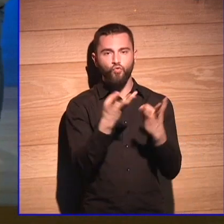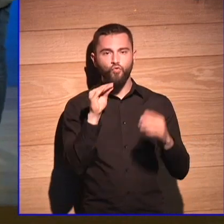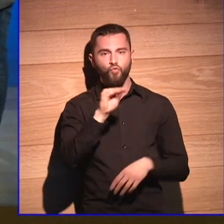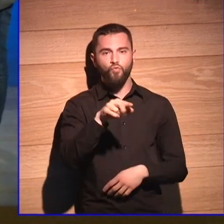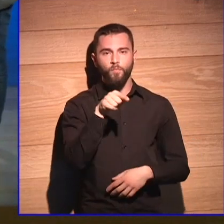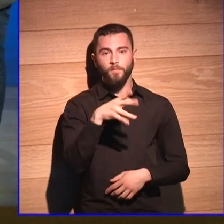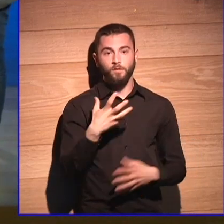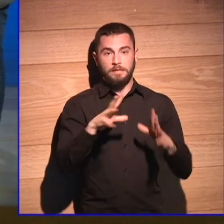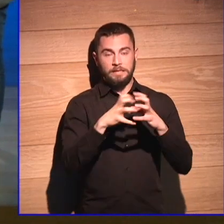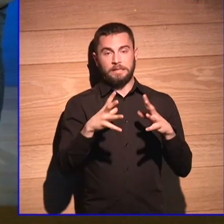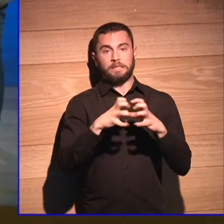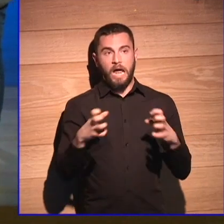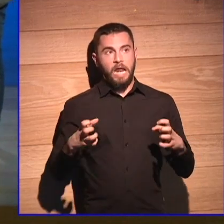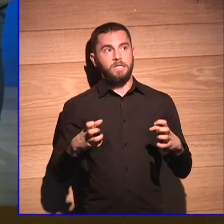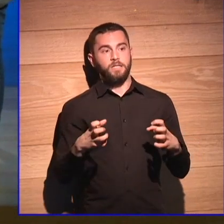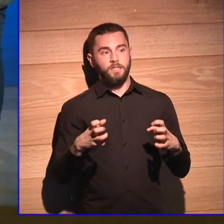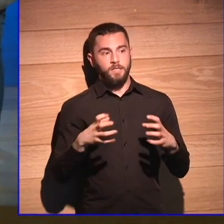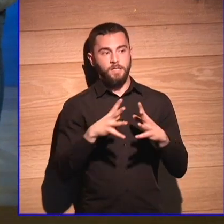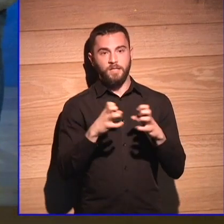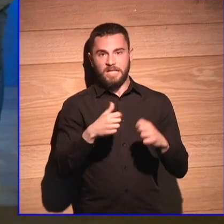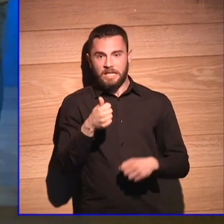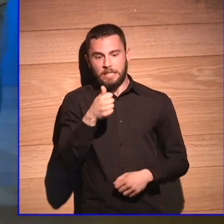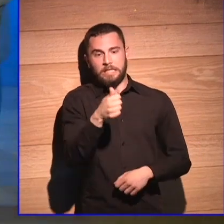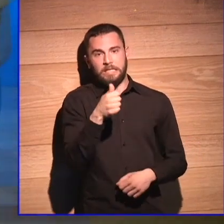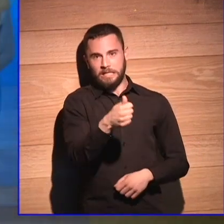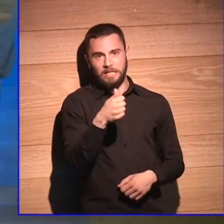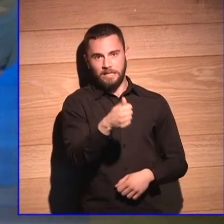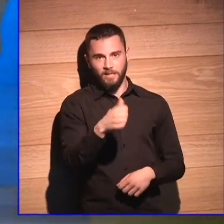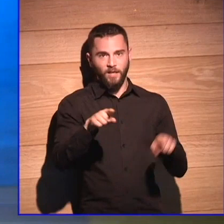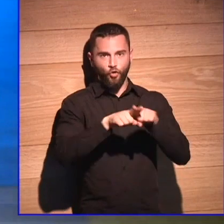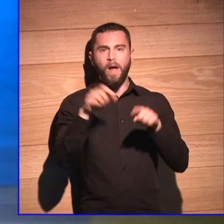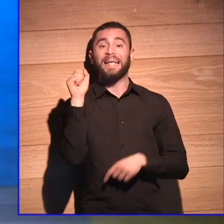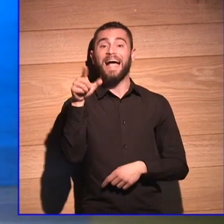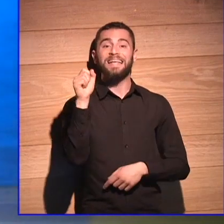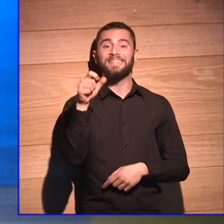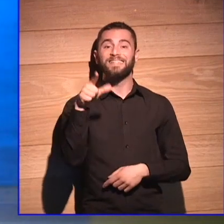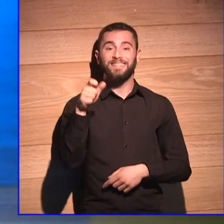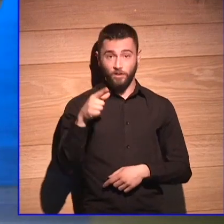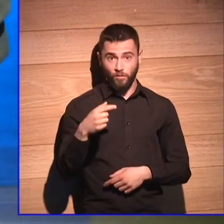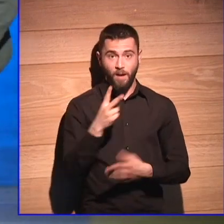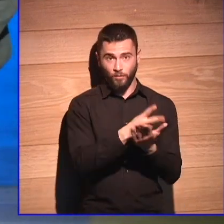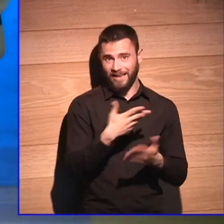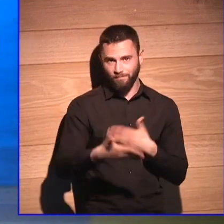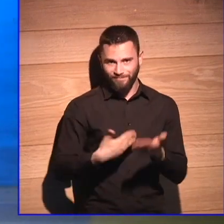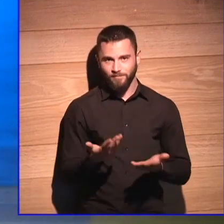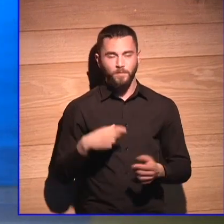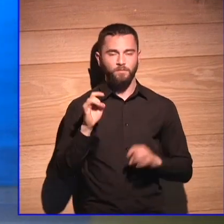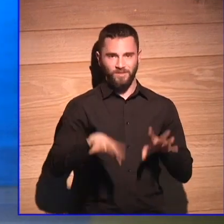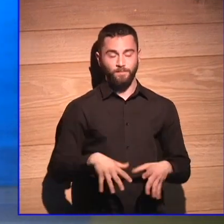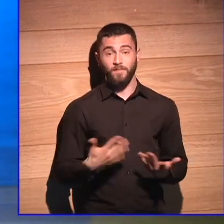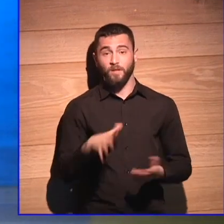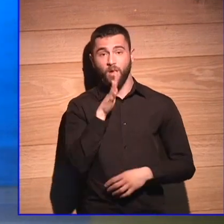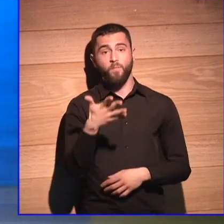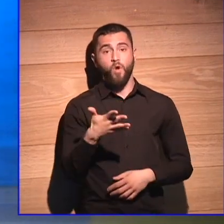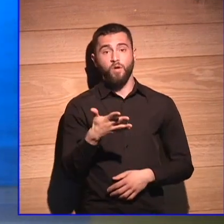te vienen ganas de clicar allí. Como el casino, ¿no? Que decían aquí. Sí, sí, y la aleatoriedad, ¿no? Porque